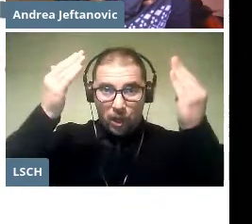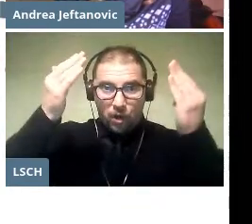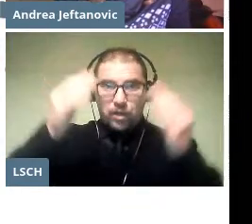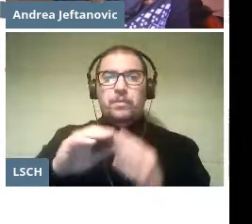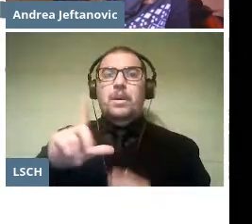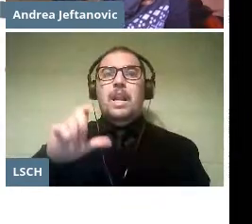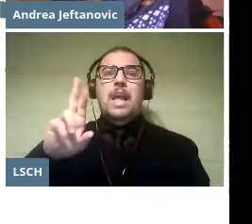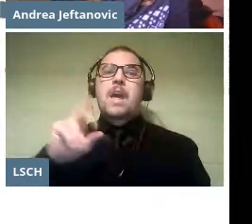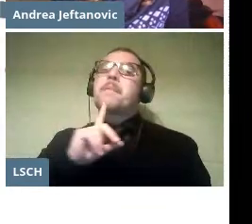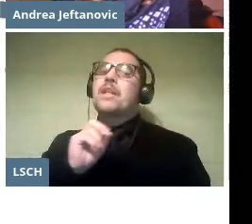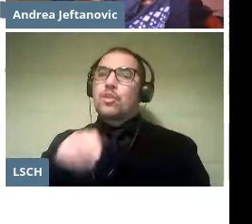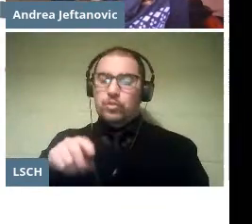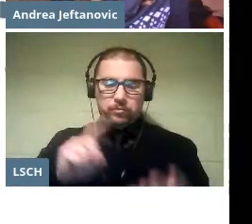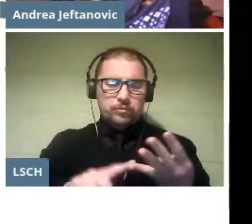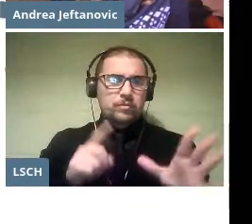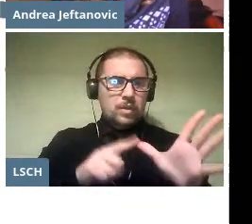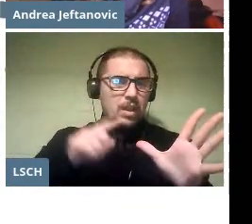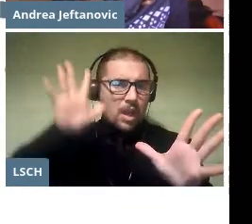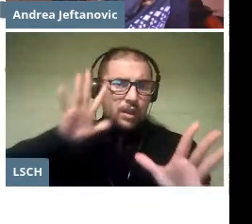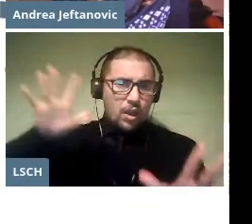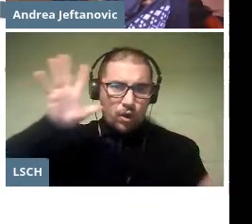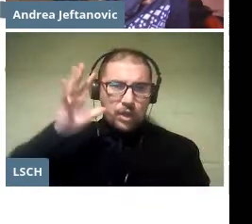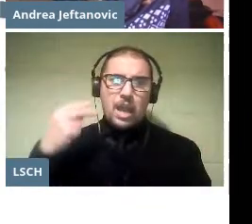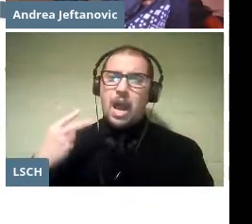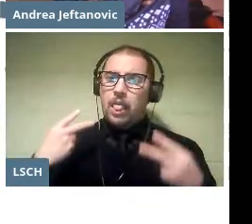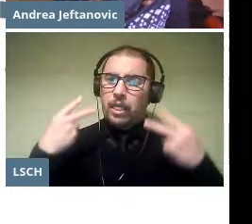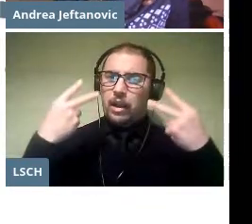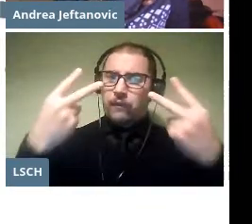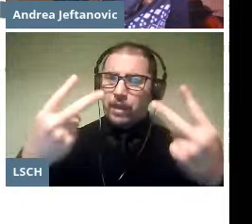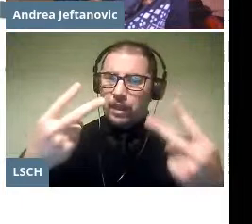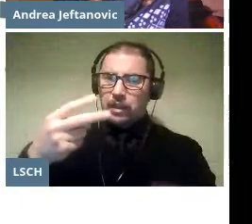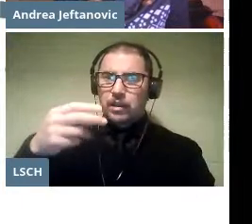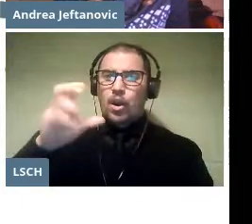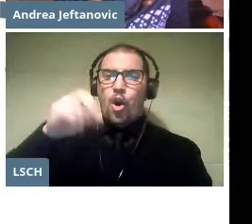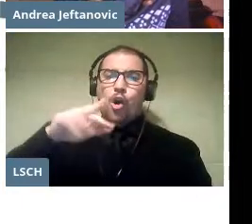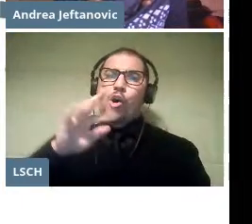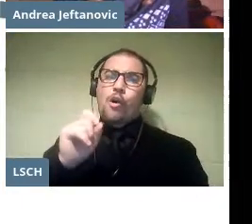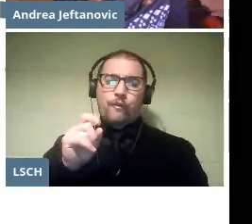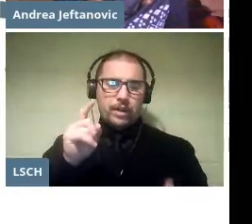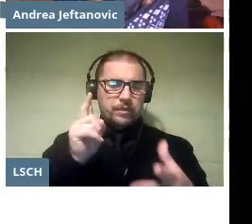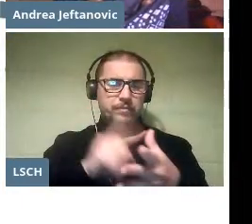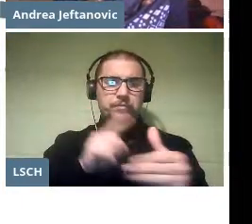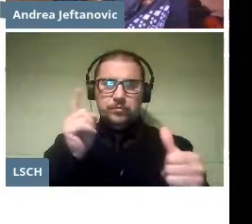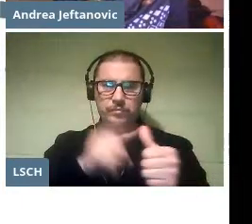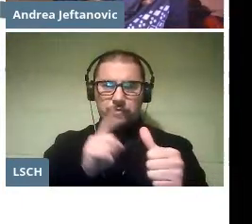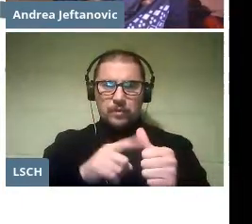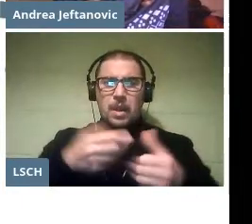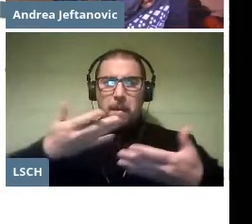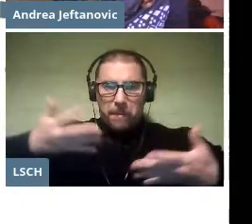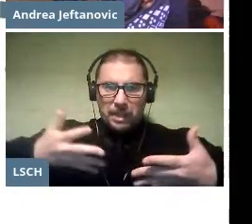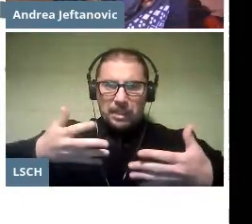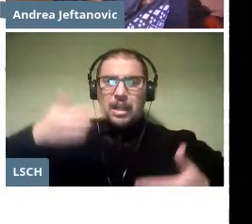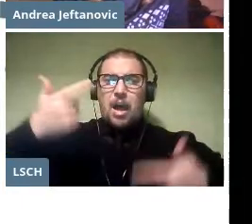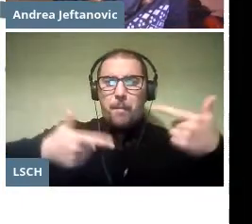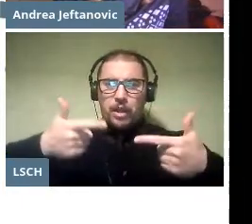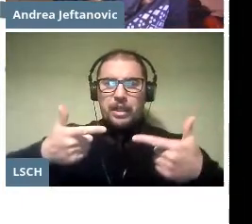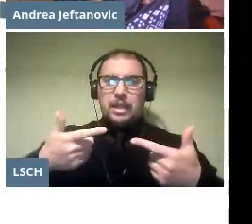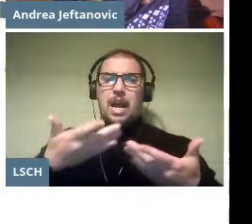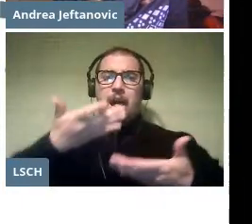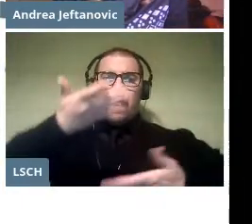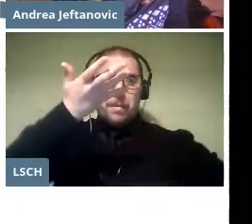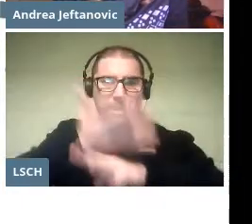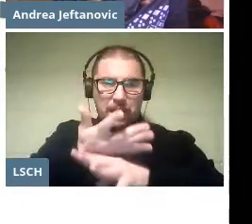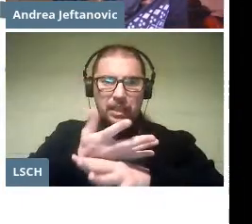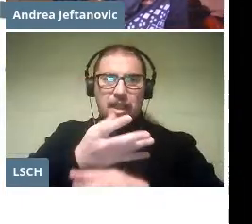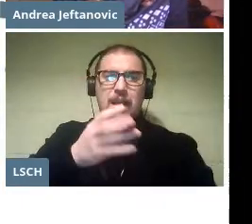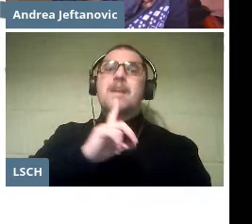Breton. Teoría del viaje, de Michel Onfray. Presente, la política de la presencia, de Diana